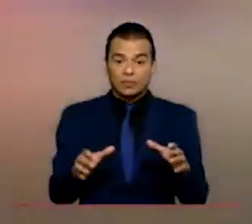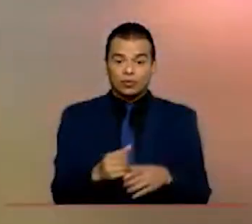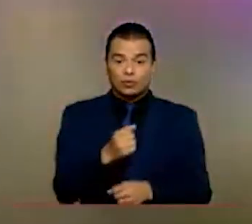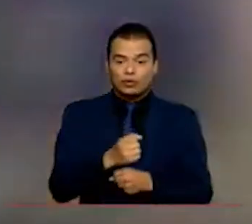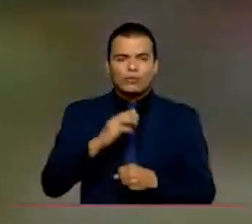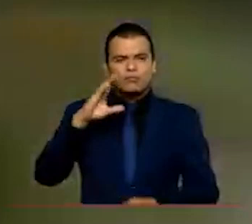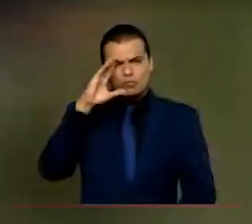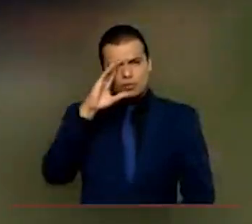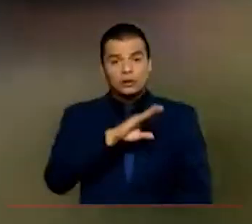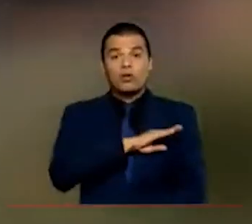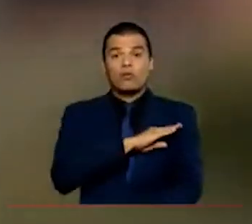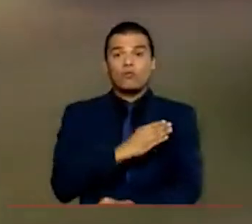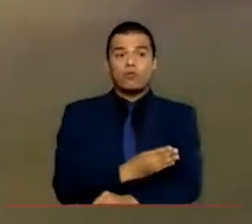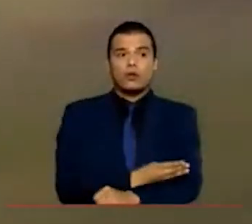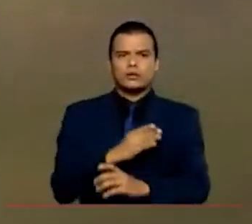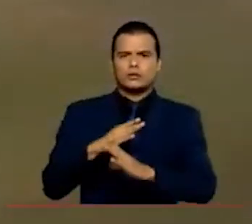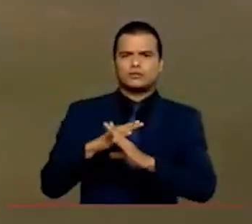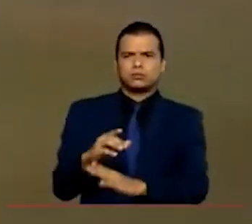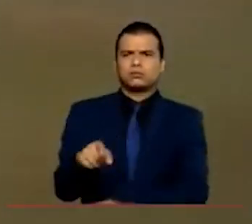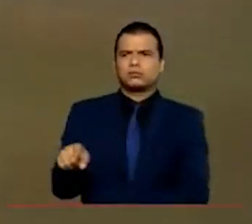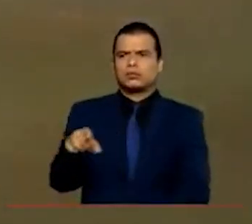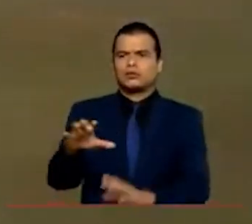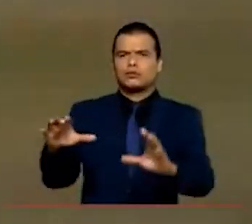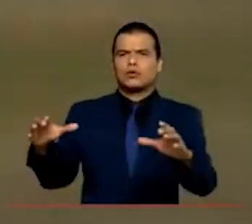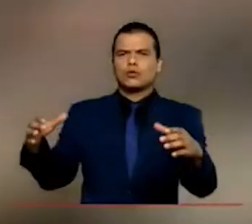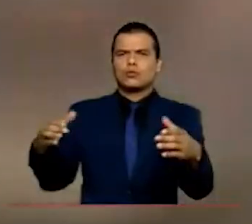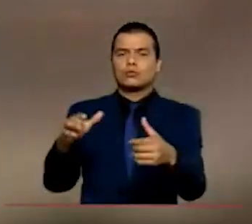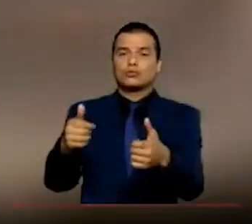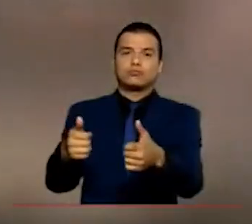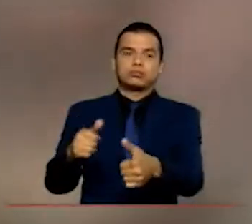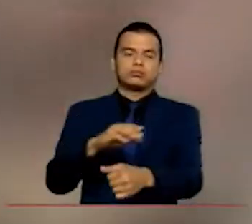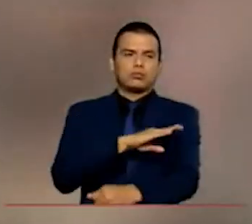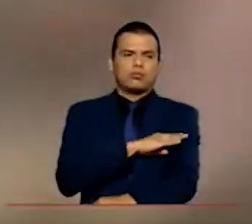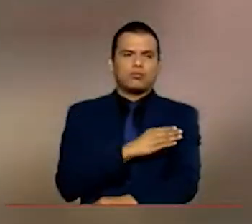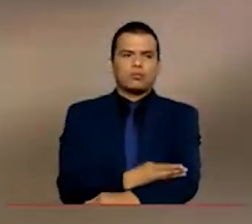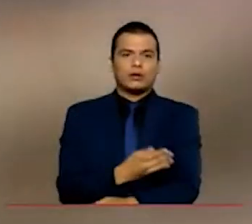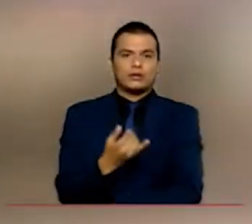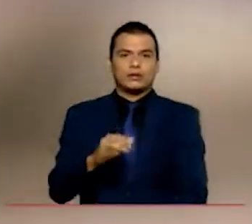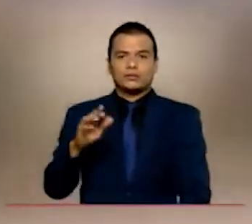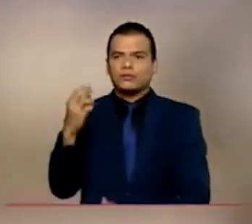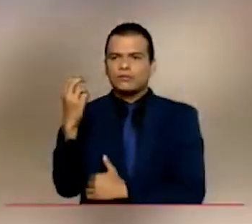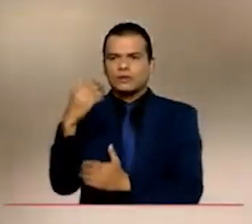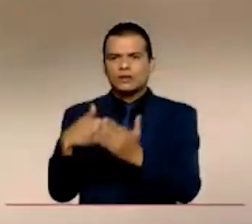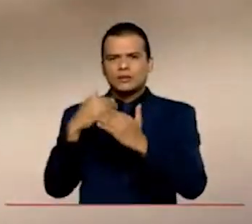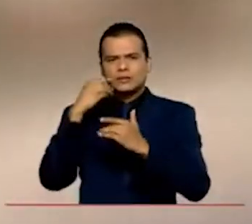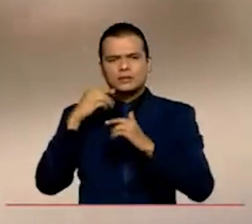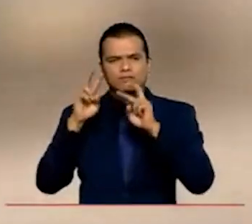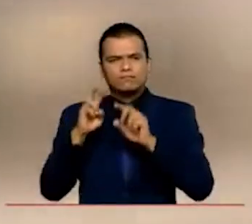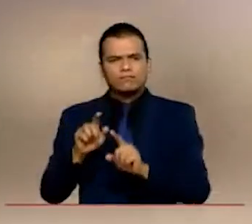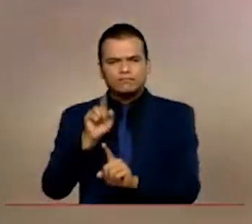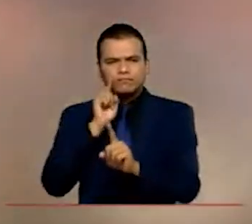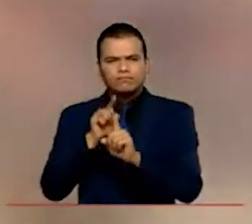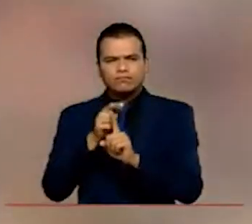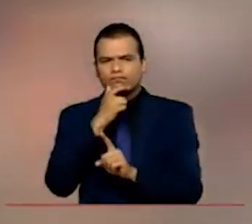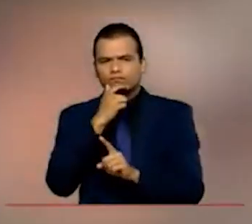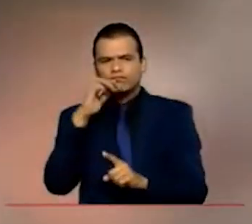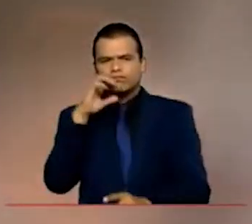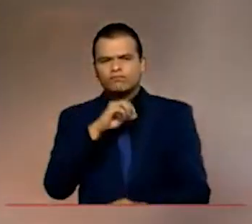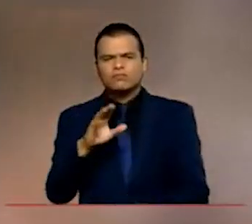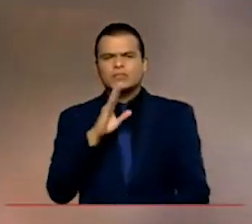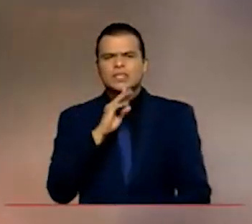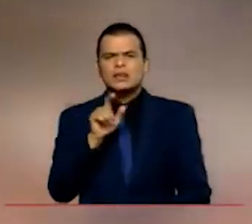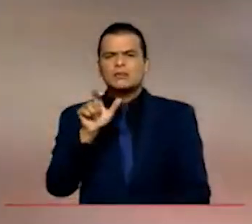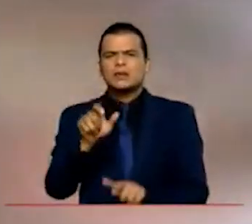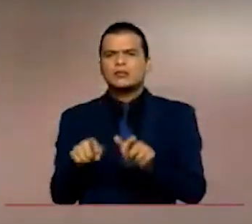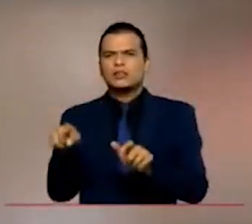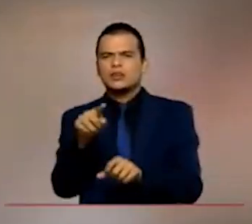hombres, policiales, ejército y personal de tránsito. La Fiscalía General de la Nación avanza en las investigaciones para judicializar a quienes